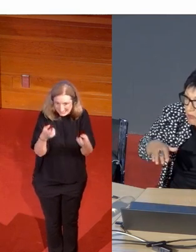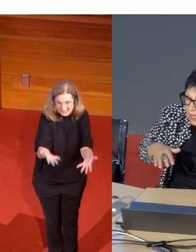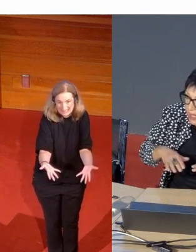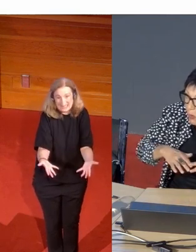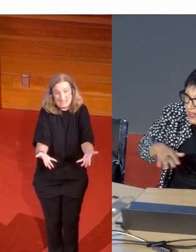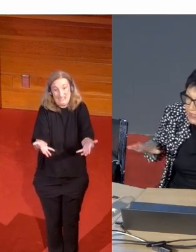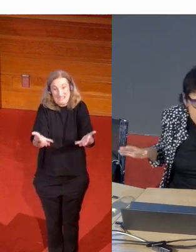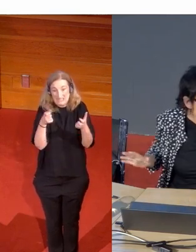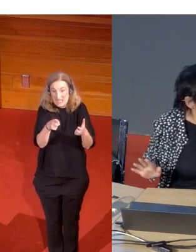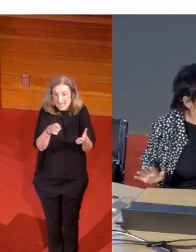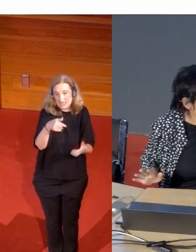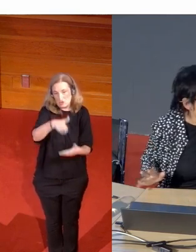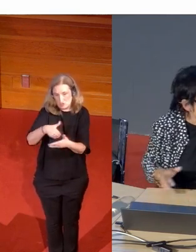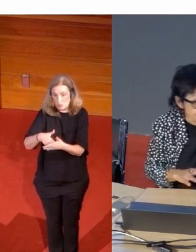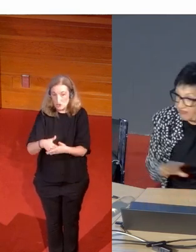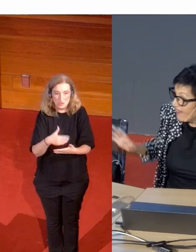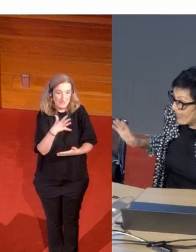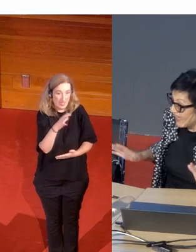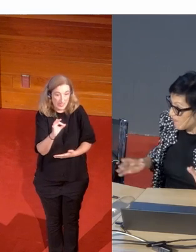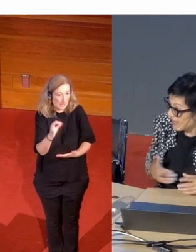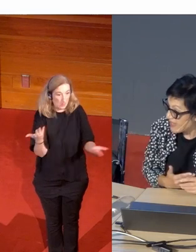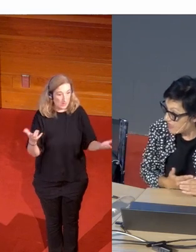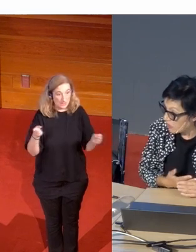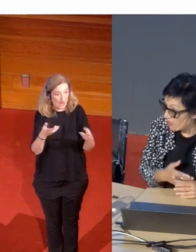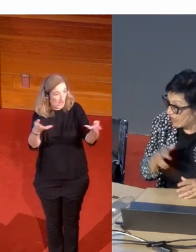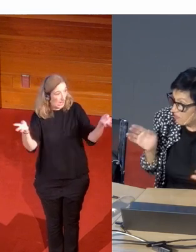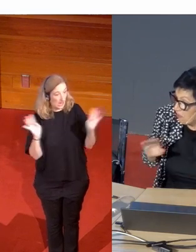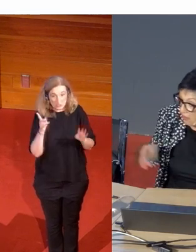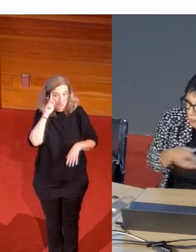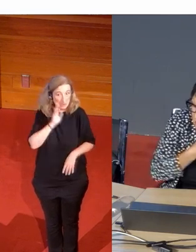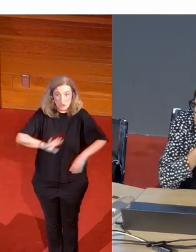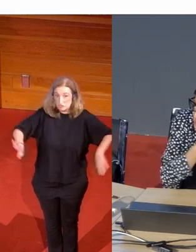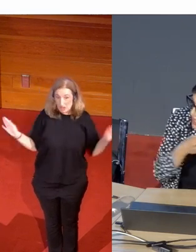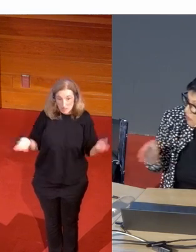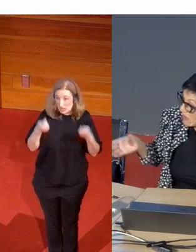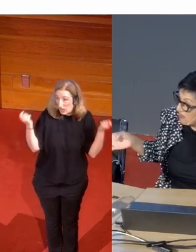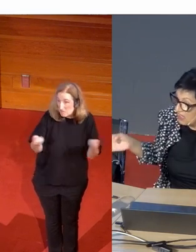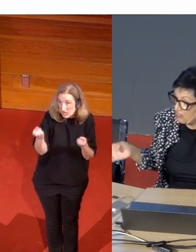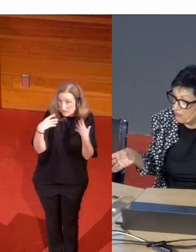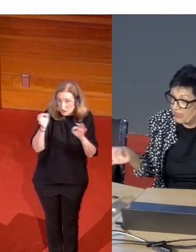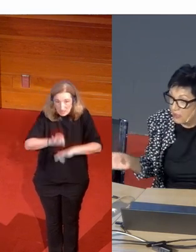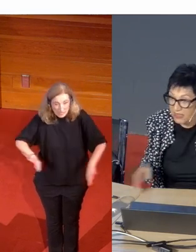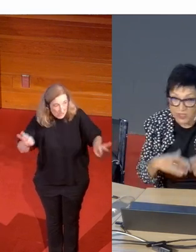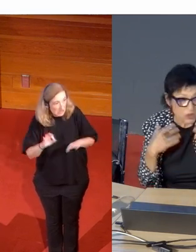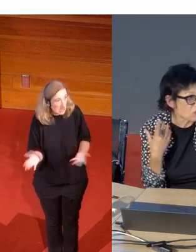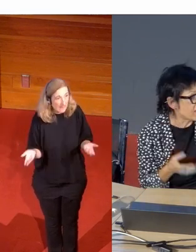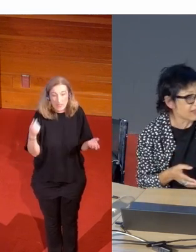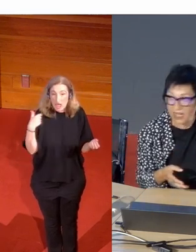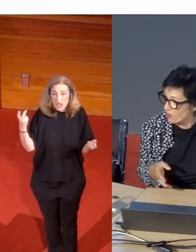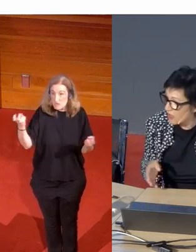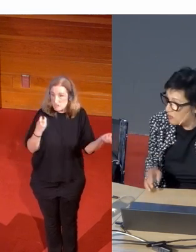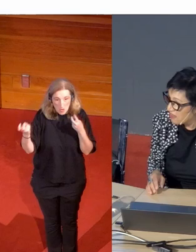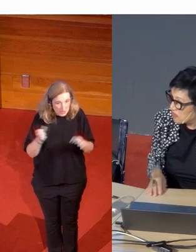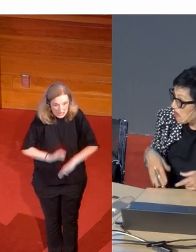Hay 40 y pico estados en los que ni se enteran de que hay campaña si no pone porque no les llega información electoral prácticamente no los